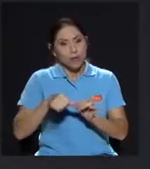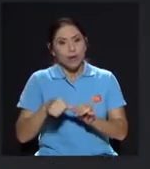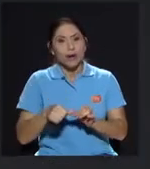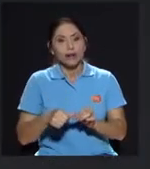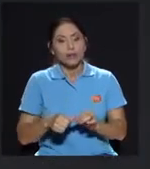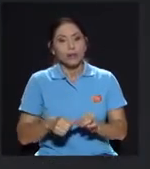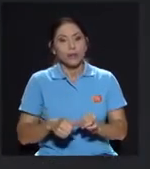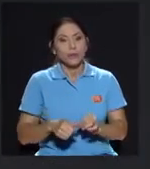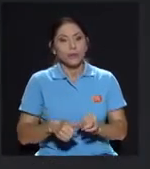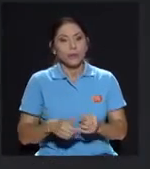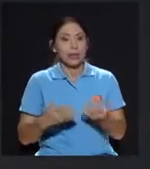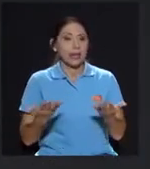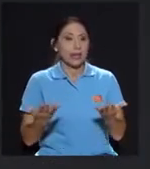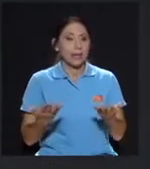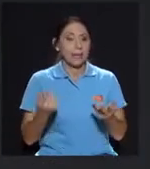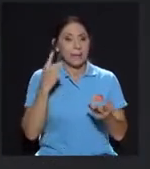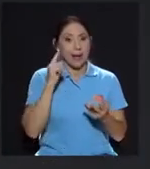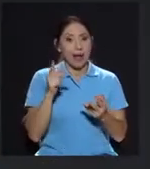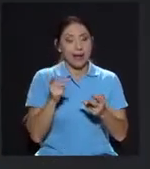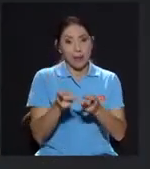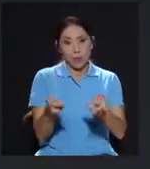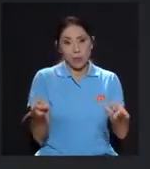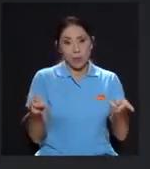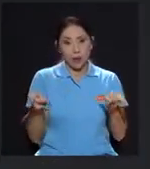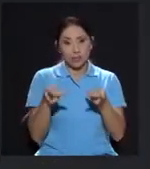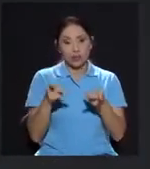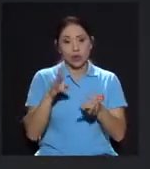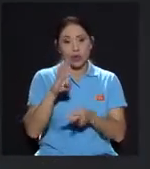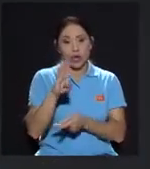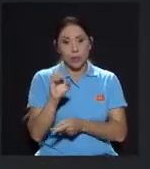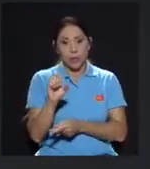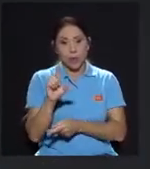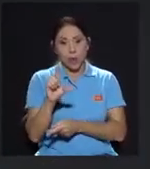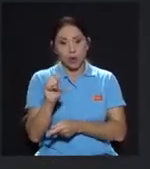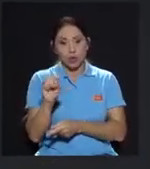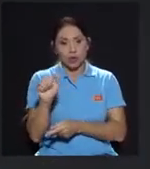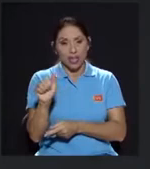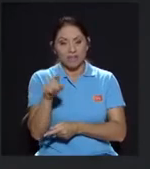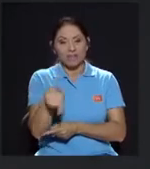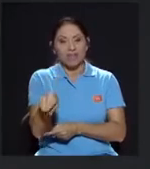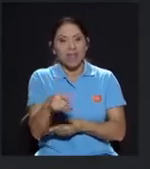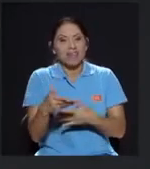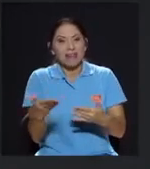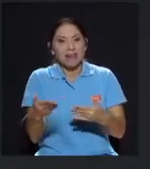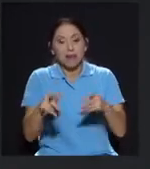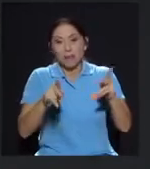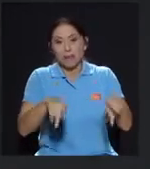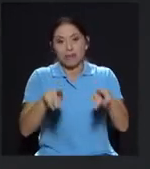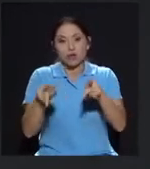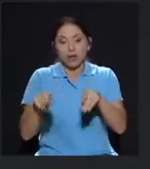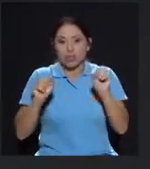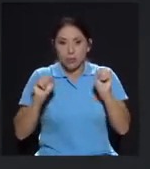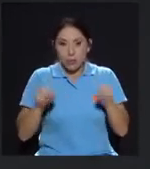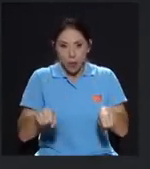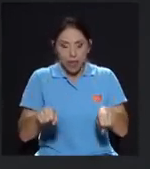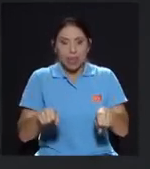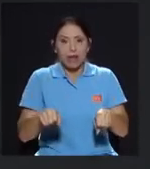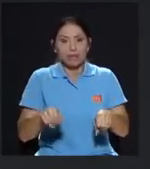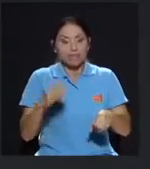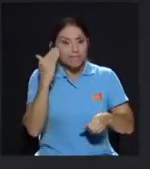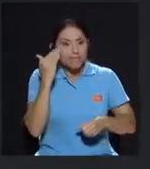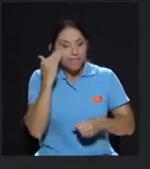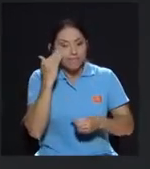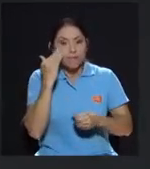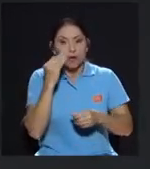tanto para puesto de bolsa que en realidad se trata de que las personas puedan llegar a asesorarse como